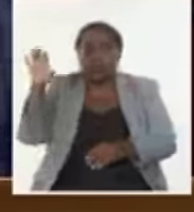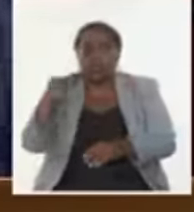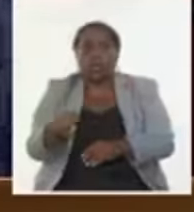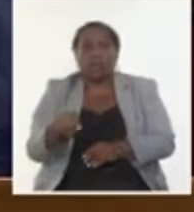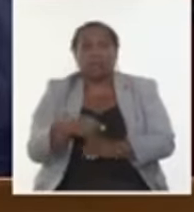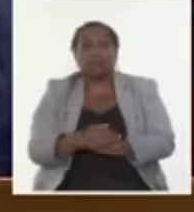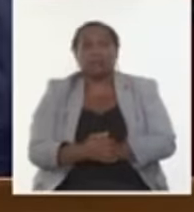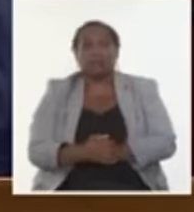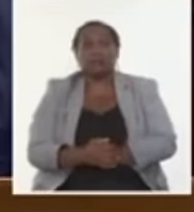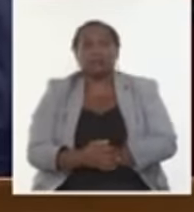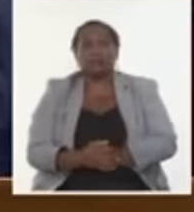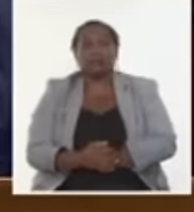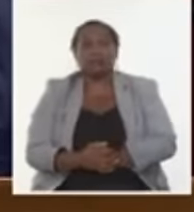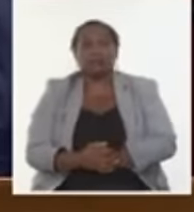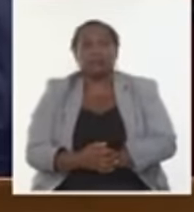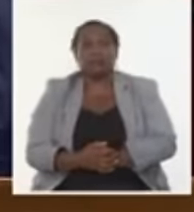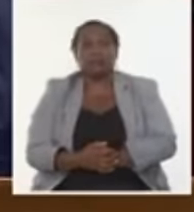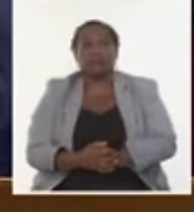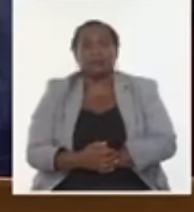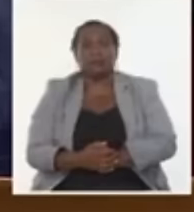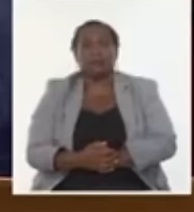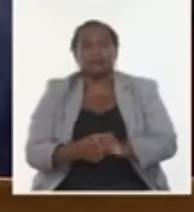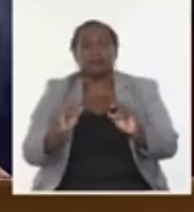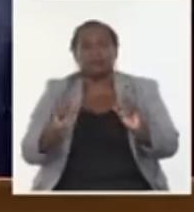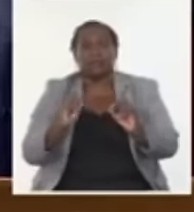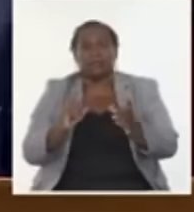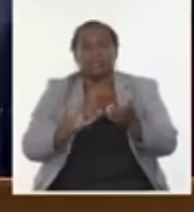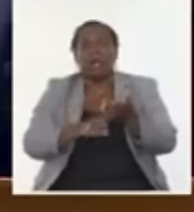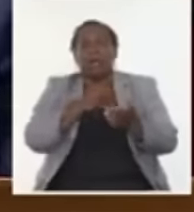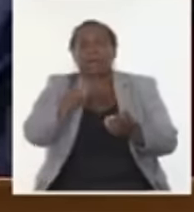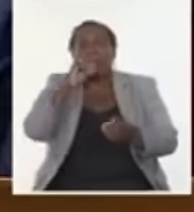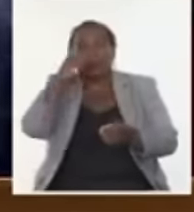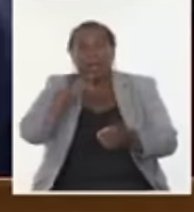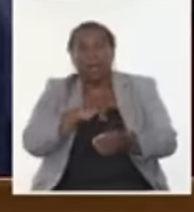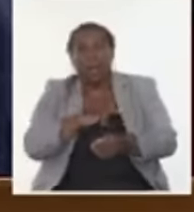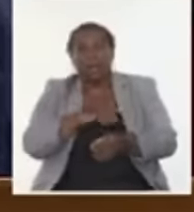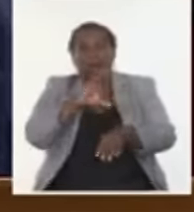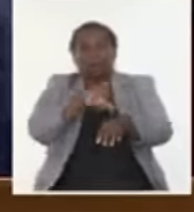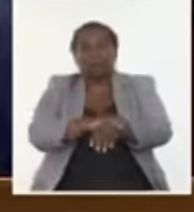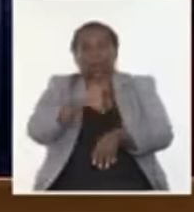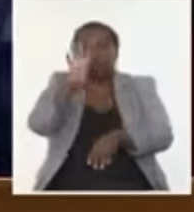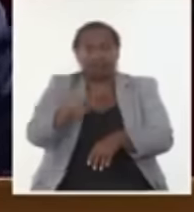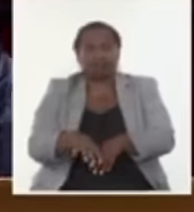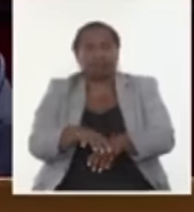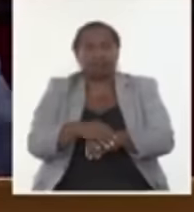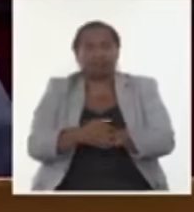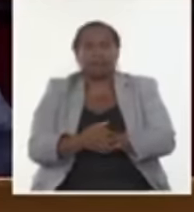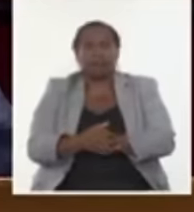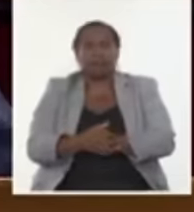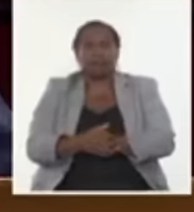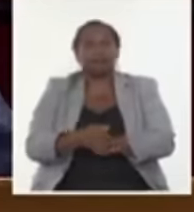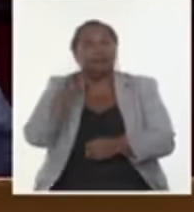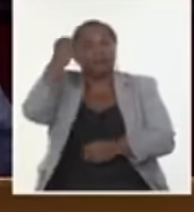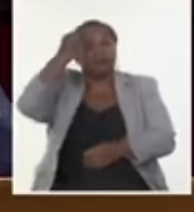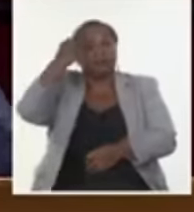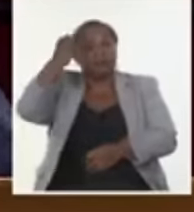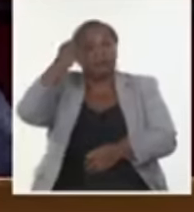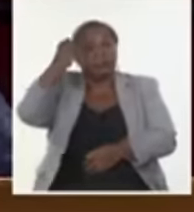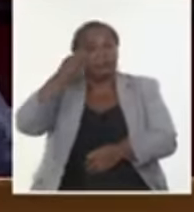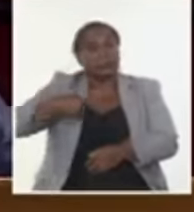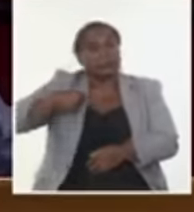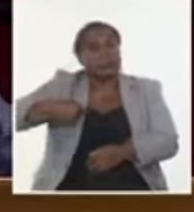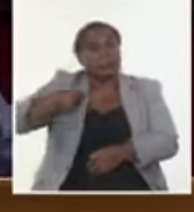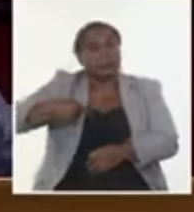últimas consecuencias, tanto la política penal como penitenciaria, con el rigor que ello lleva. Se analizan sistemáticamente